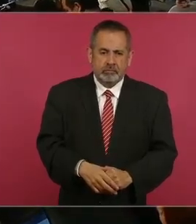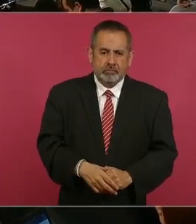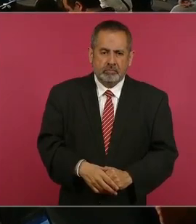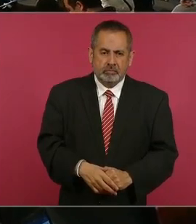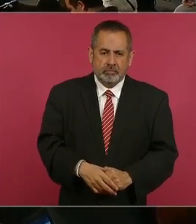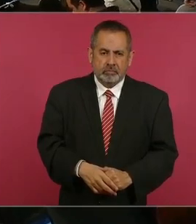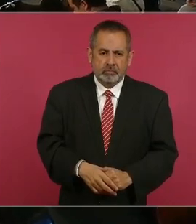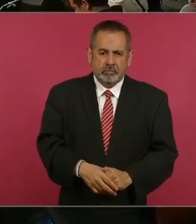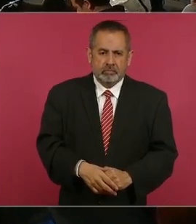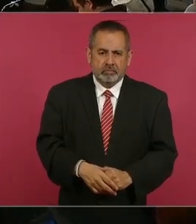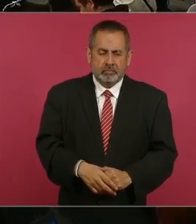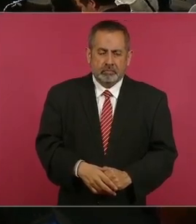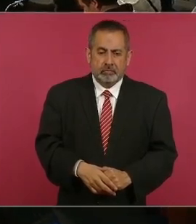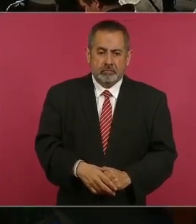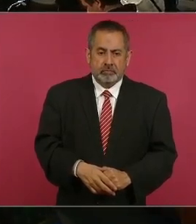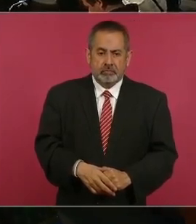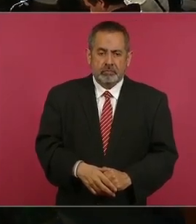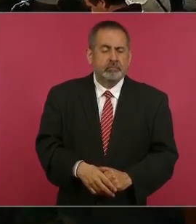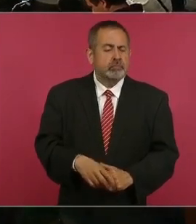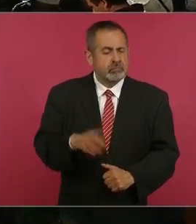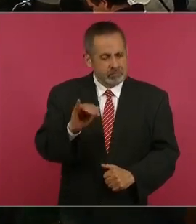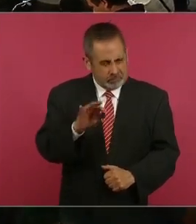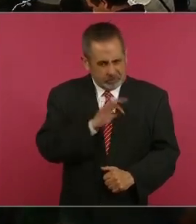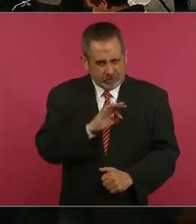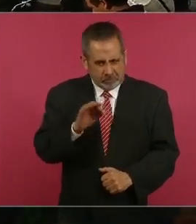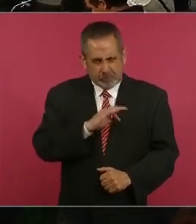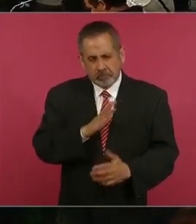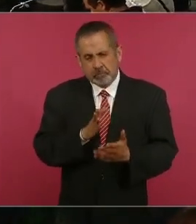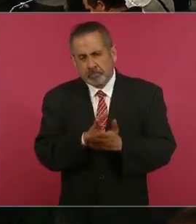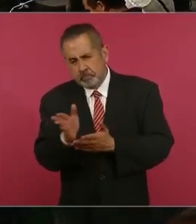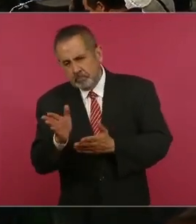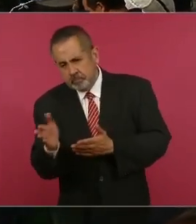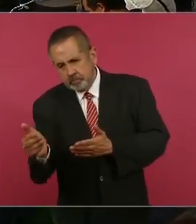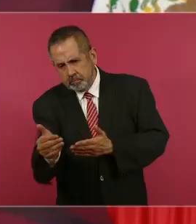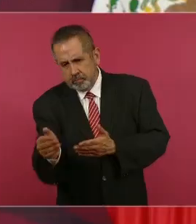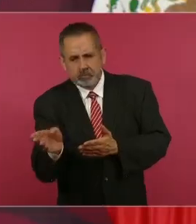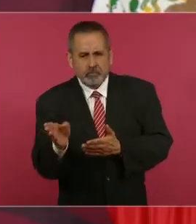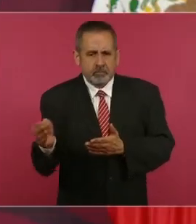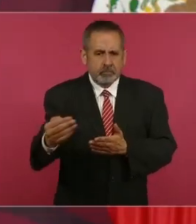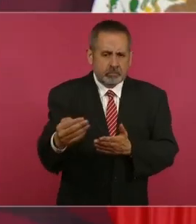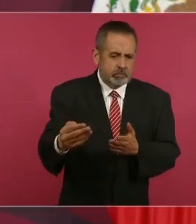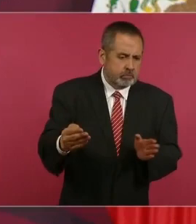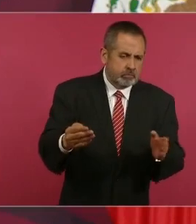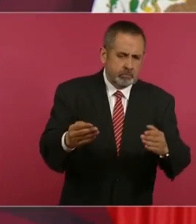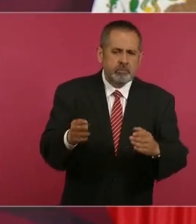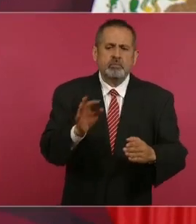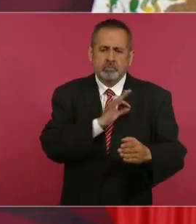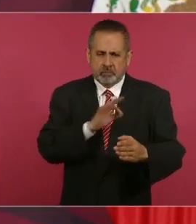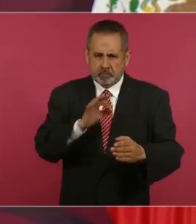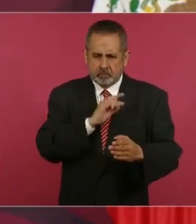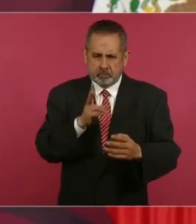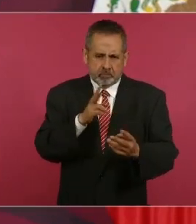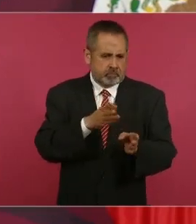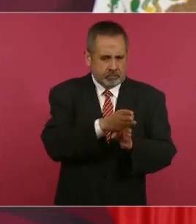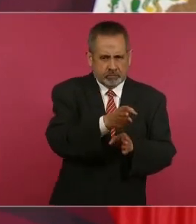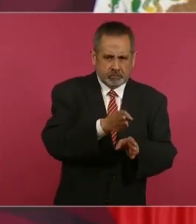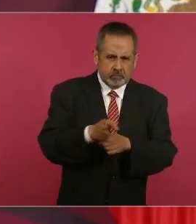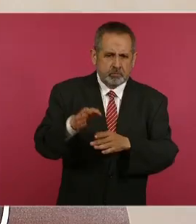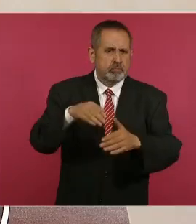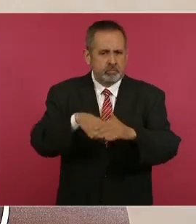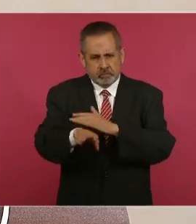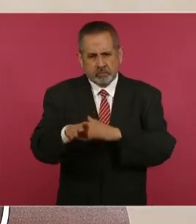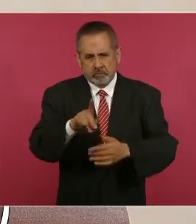otro? Sí, se puede. Hay entradas para. Hay dos posibilidades.